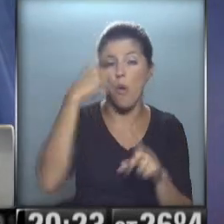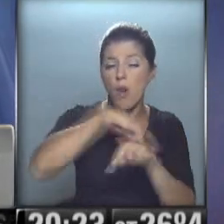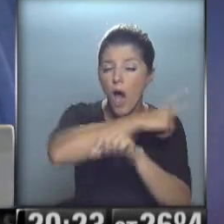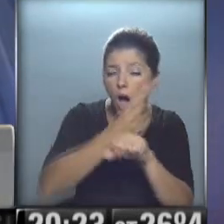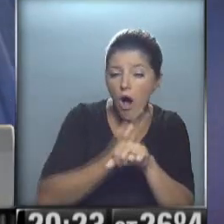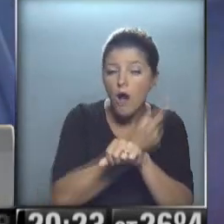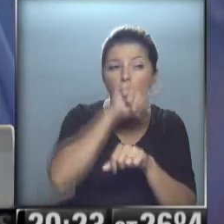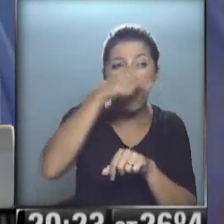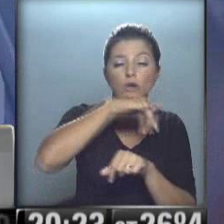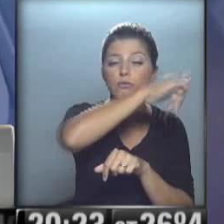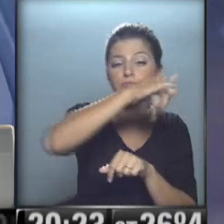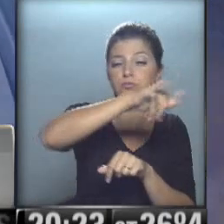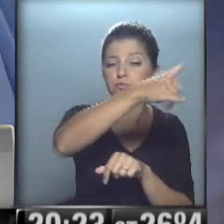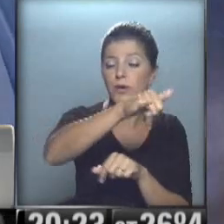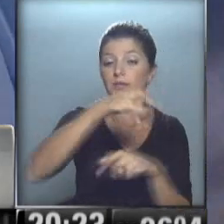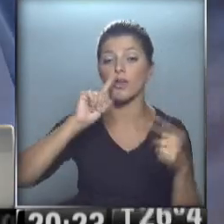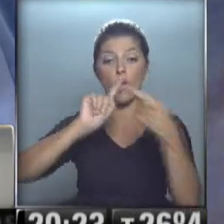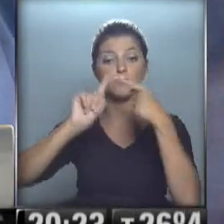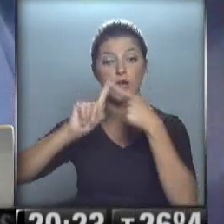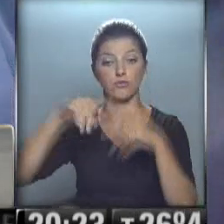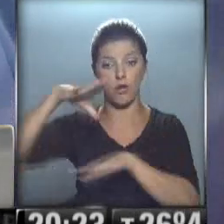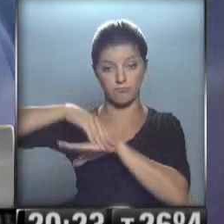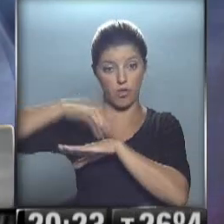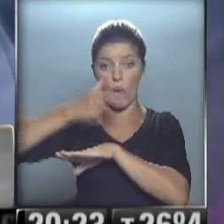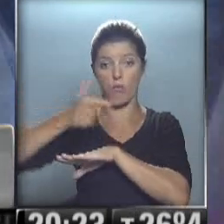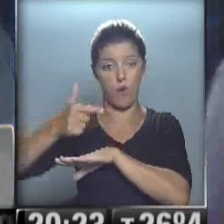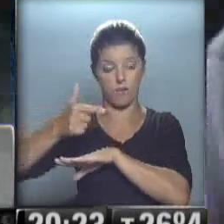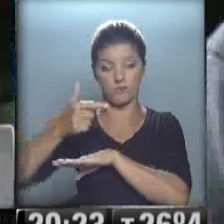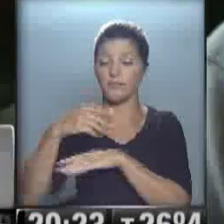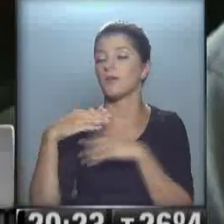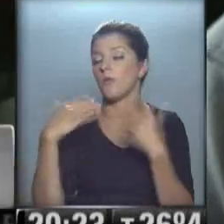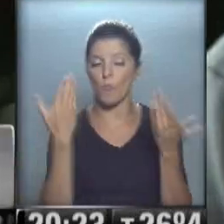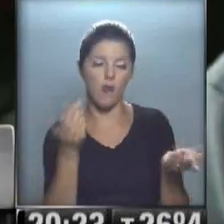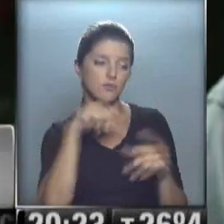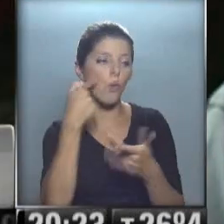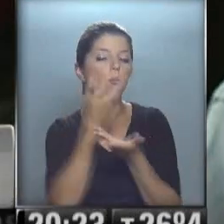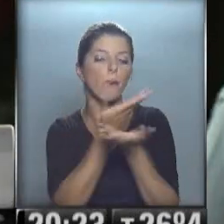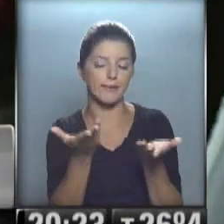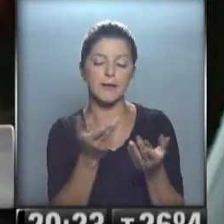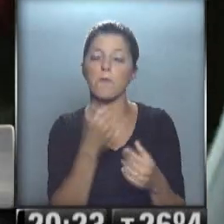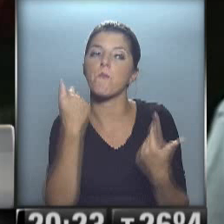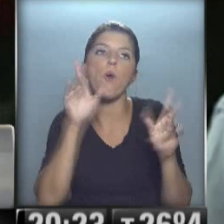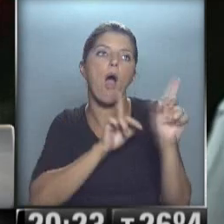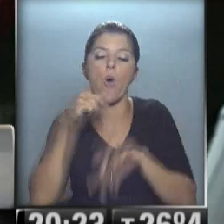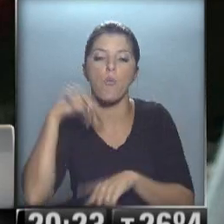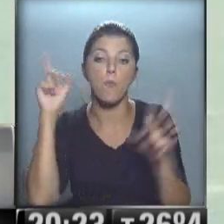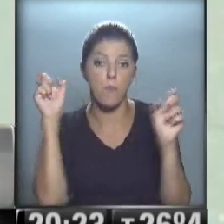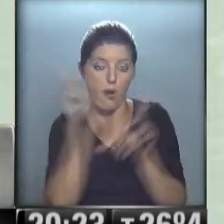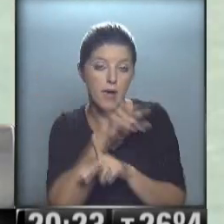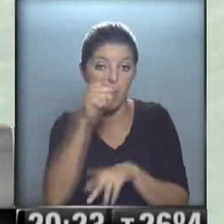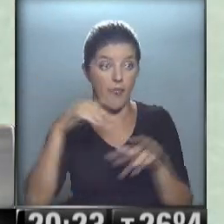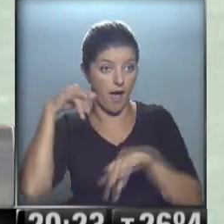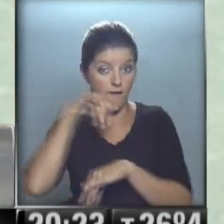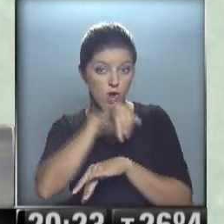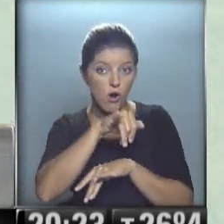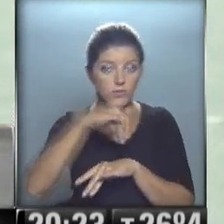hora sin contacto con la Tierra? Y eso daría evidentemente o que por algún problema técnico el avión